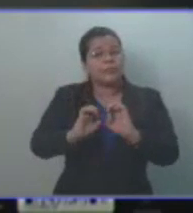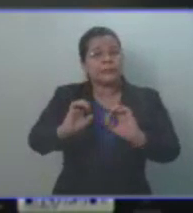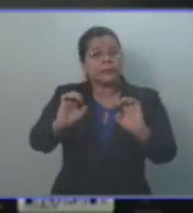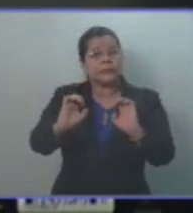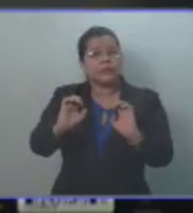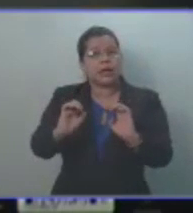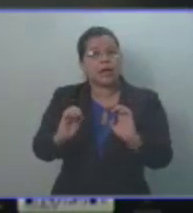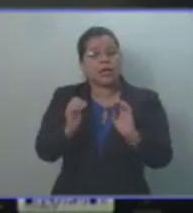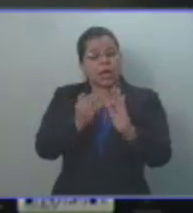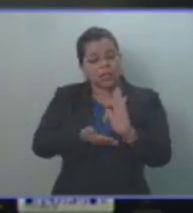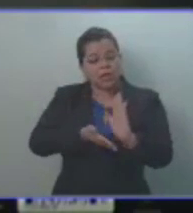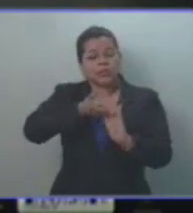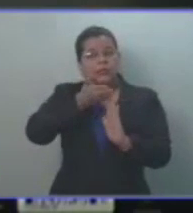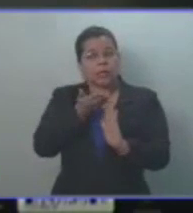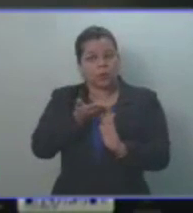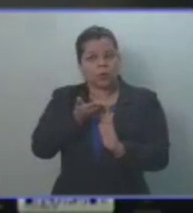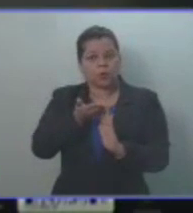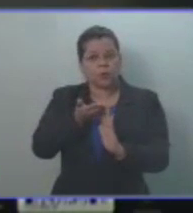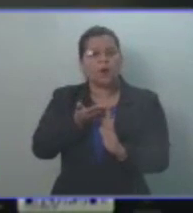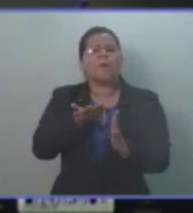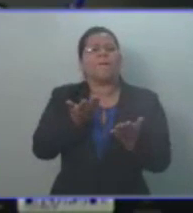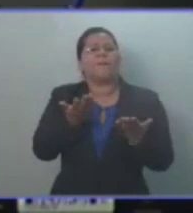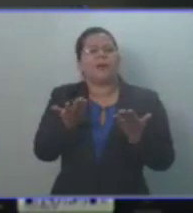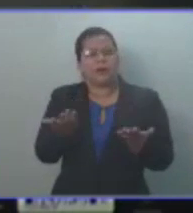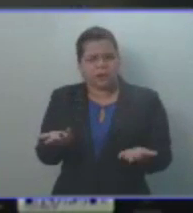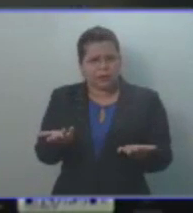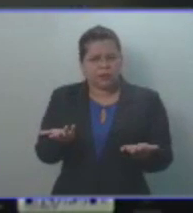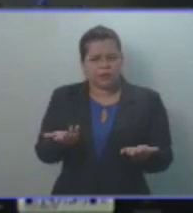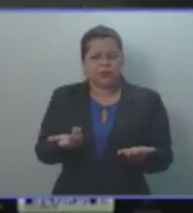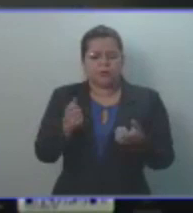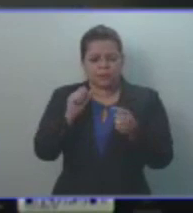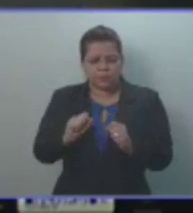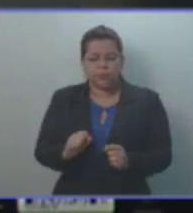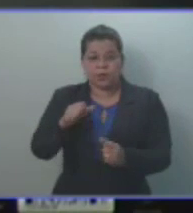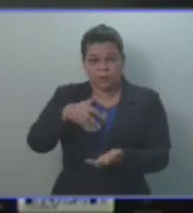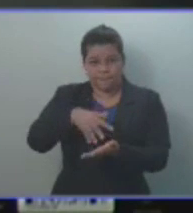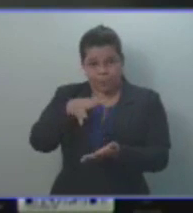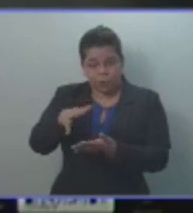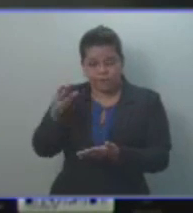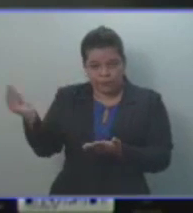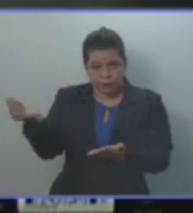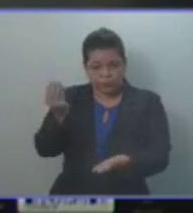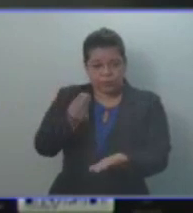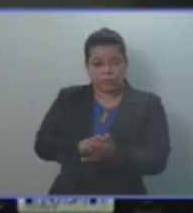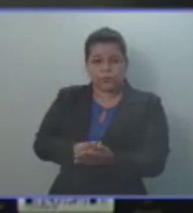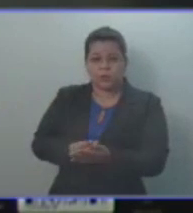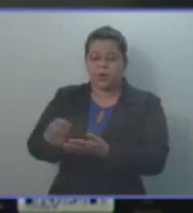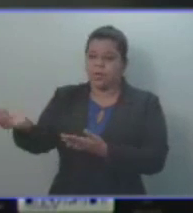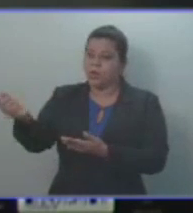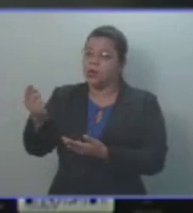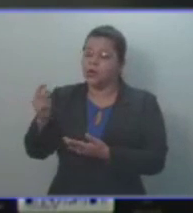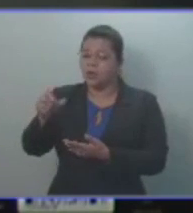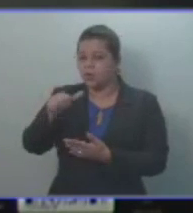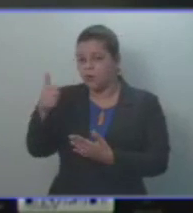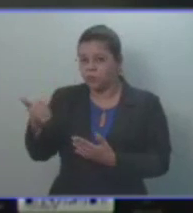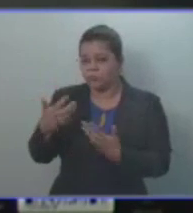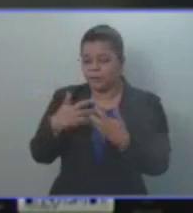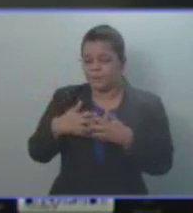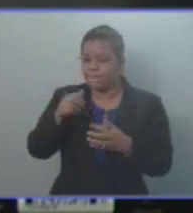desarrollo que combina la inversión pública y la atracción de inversiones